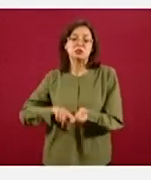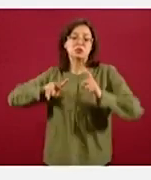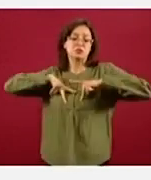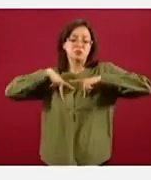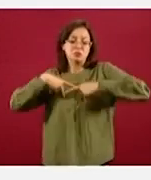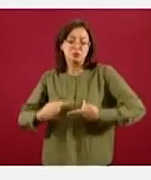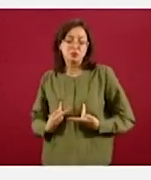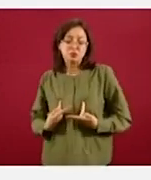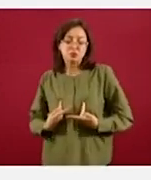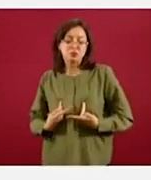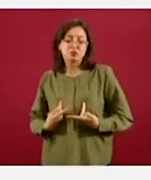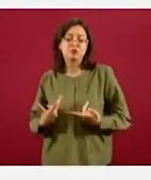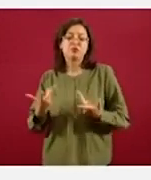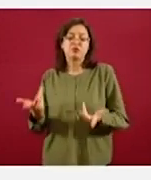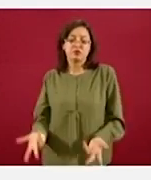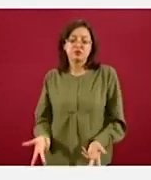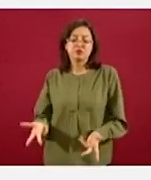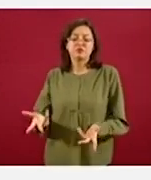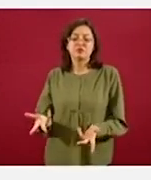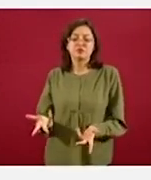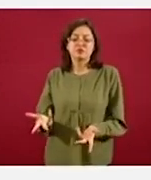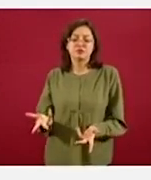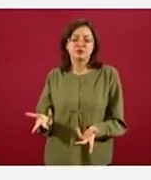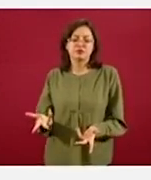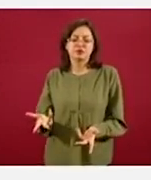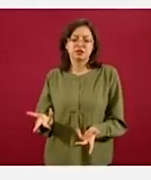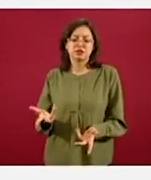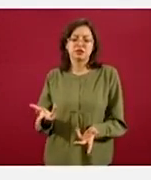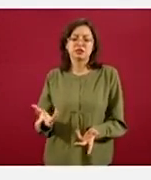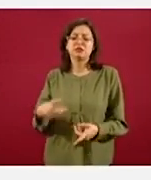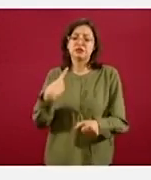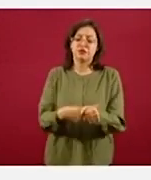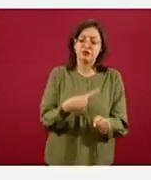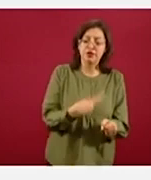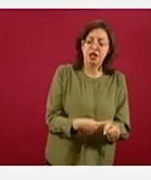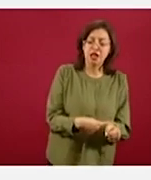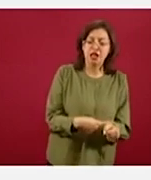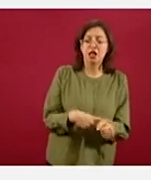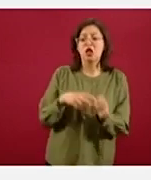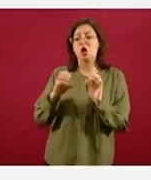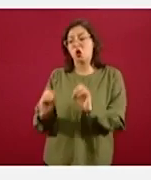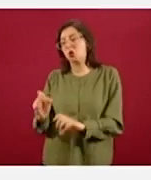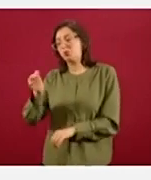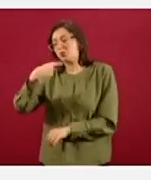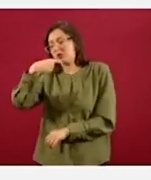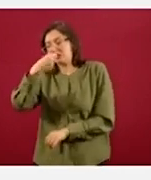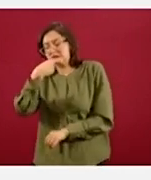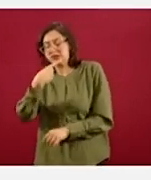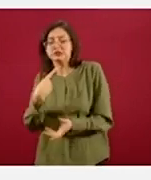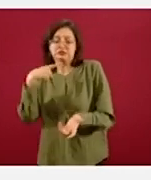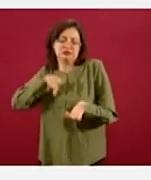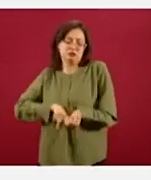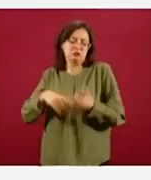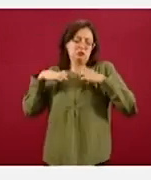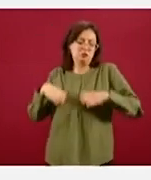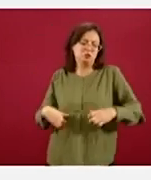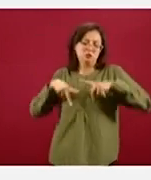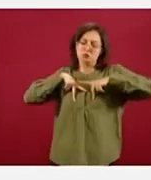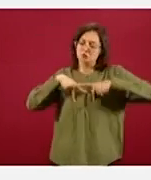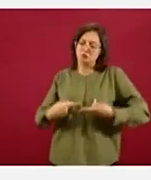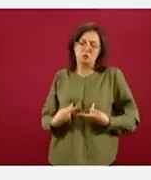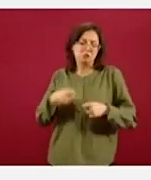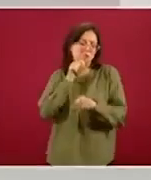sea adquirida o por enfermedad o por fármacos que pueden también ocasionar